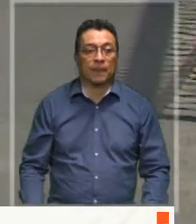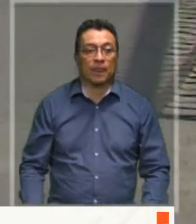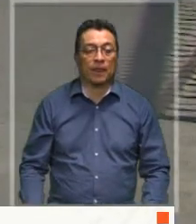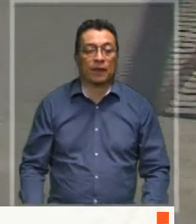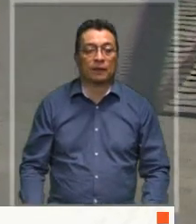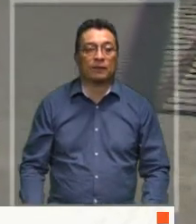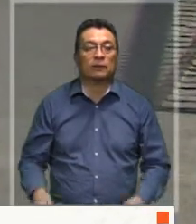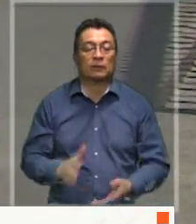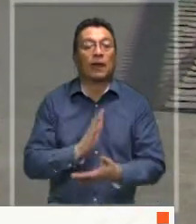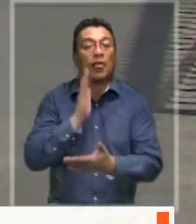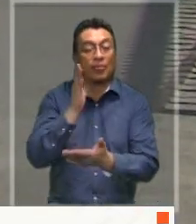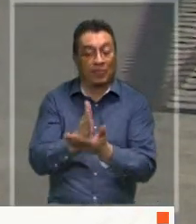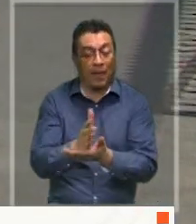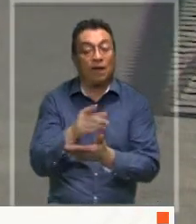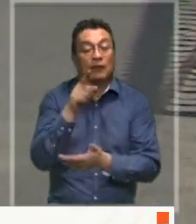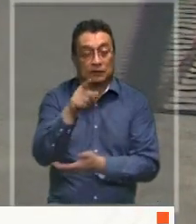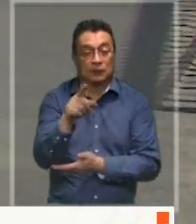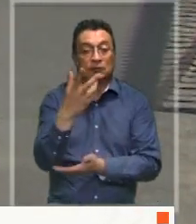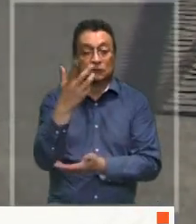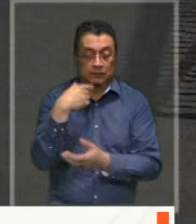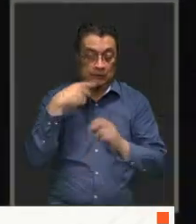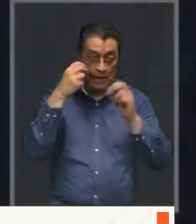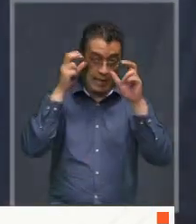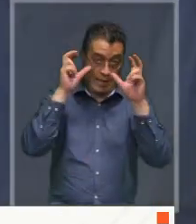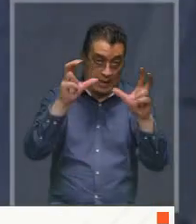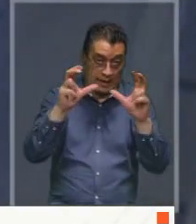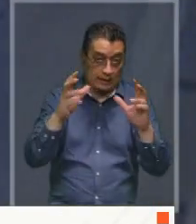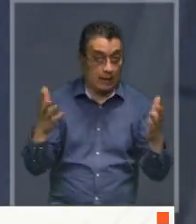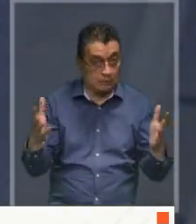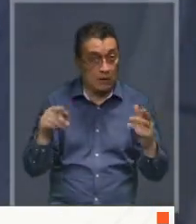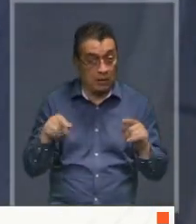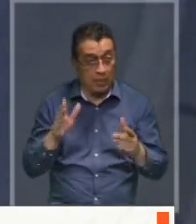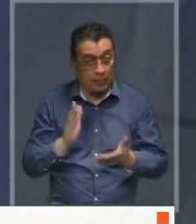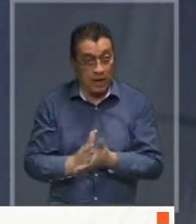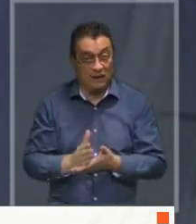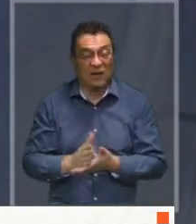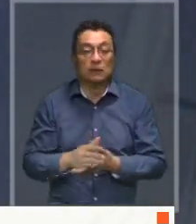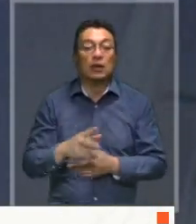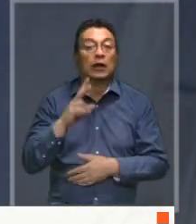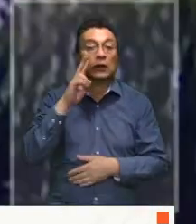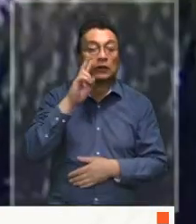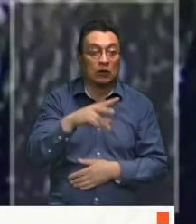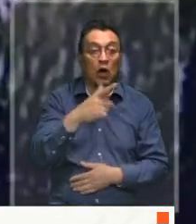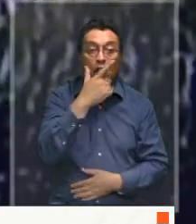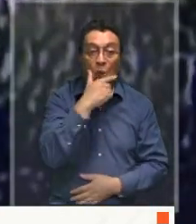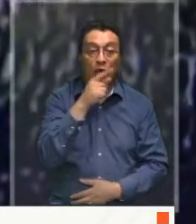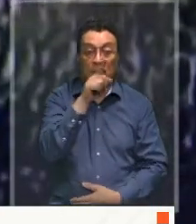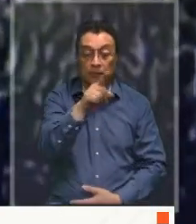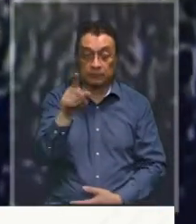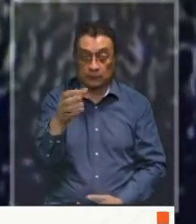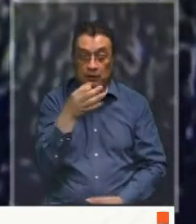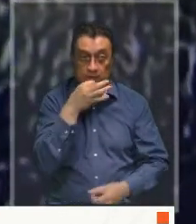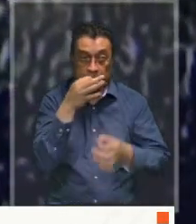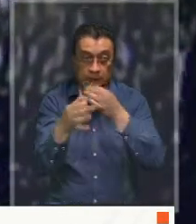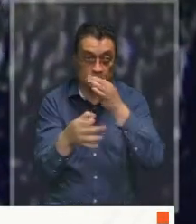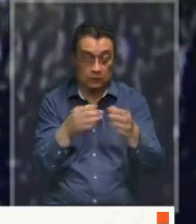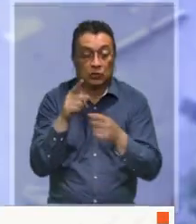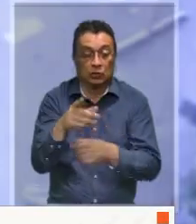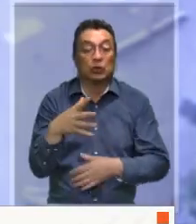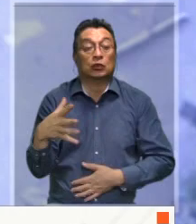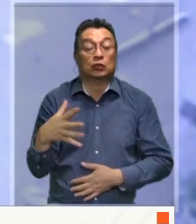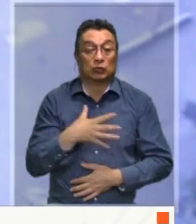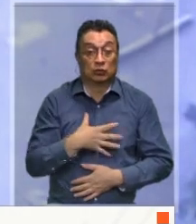Hay que estar con el alerta cada rato. No hay duda, ellos lo relatan. Se han convertido en el temor